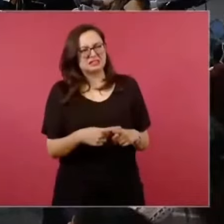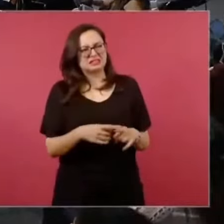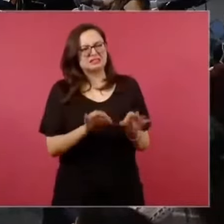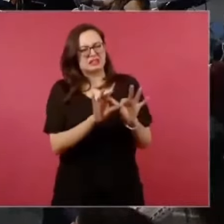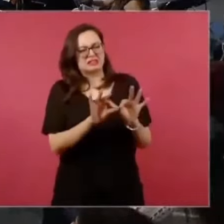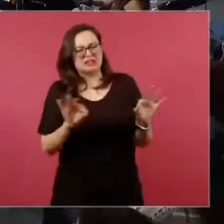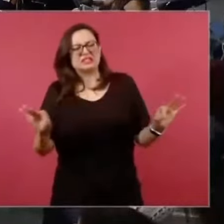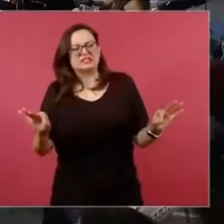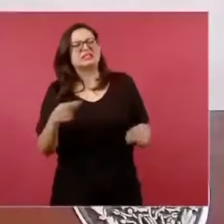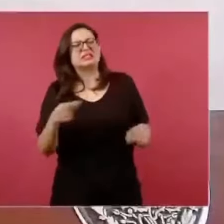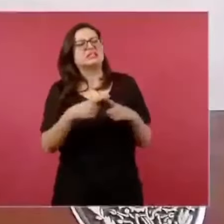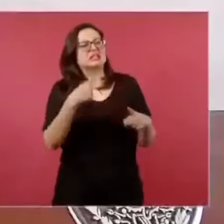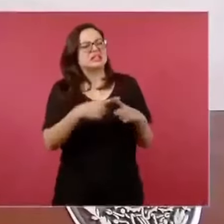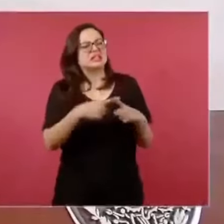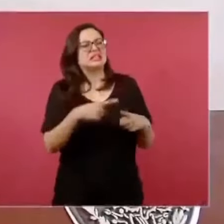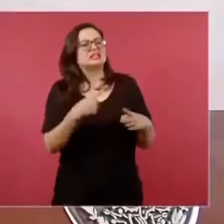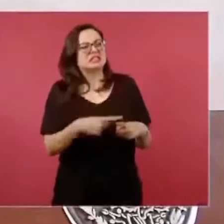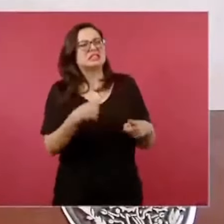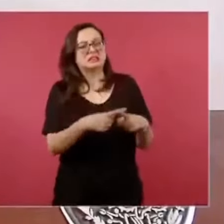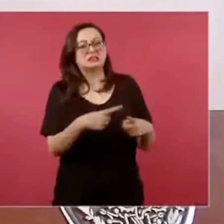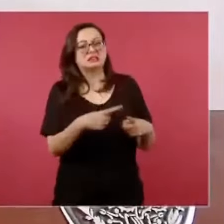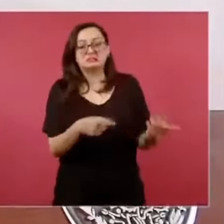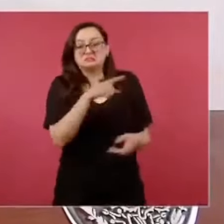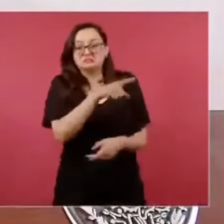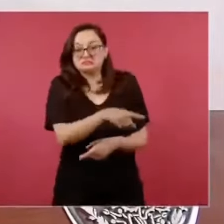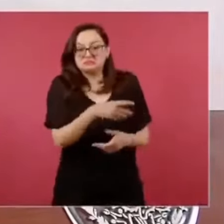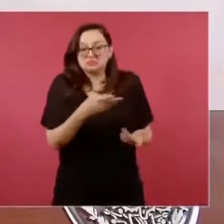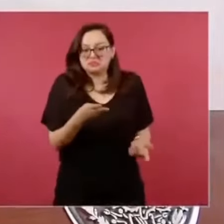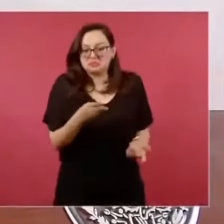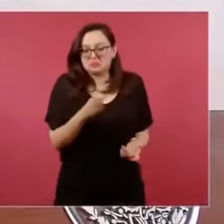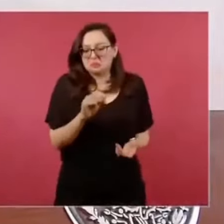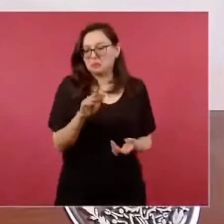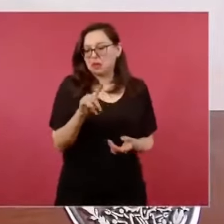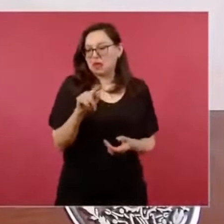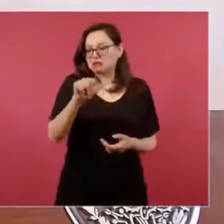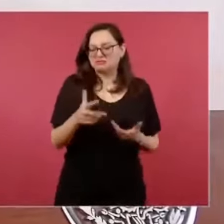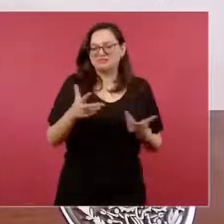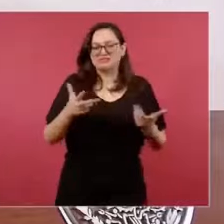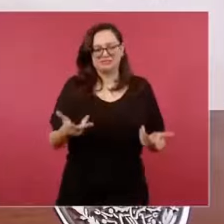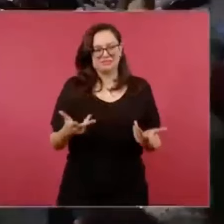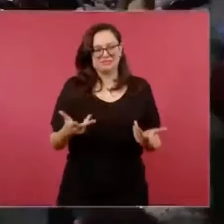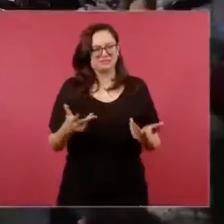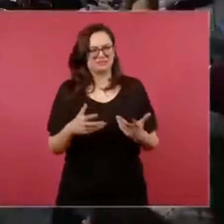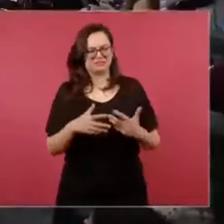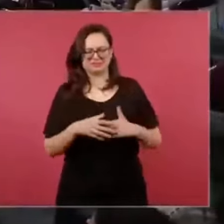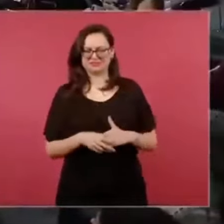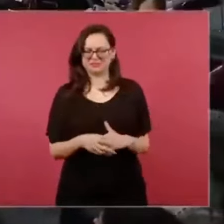los intelectuales del antiguo régimen